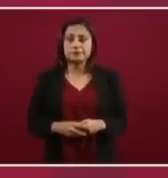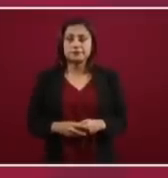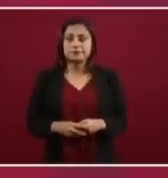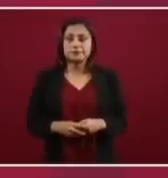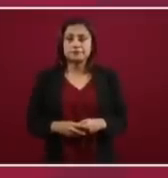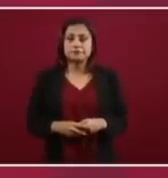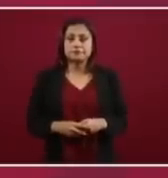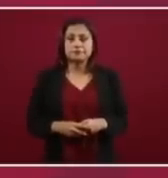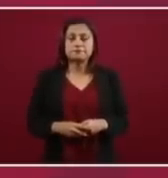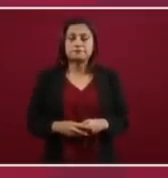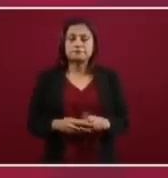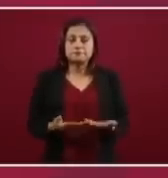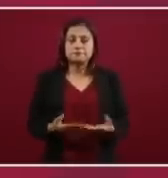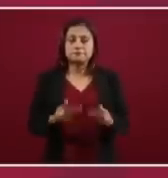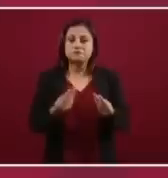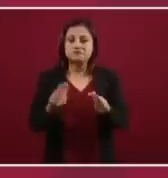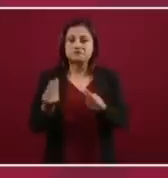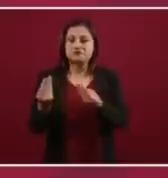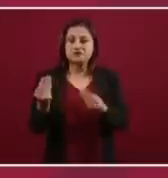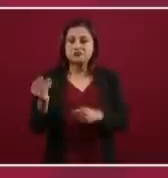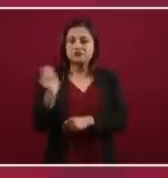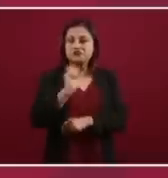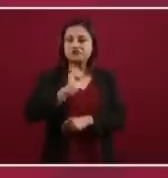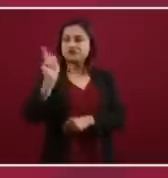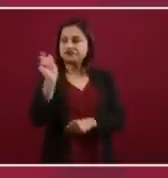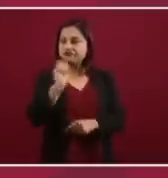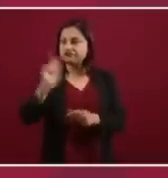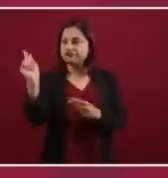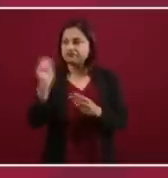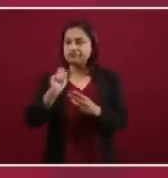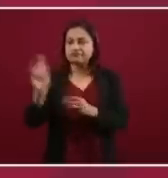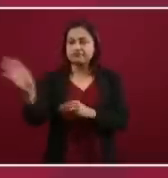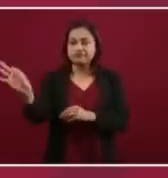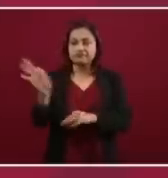Puro especialista, experto,